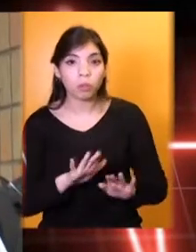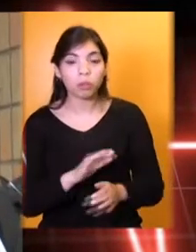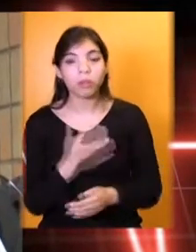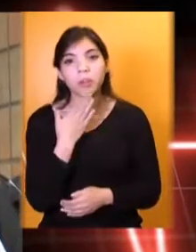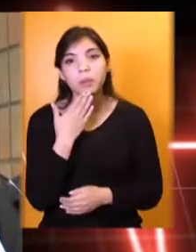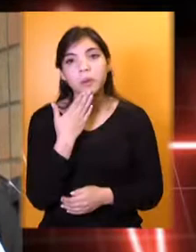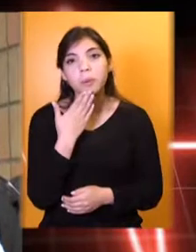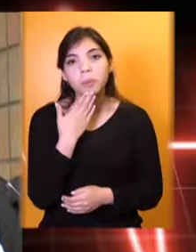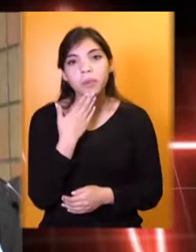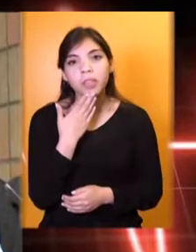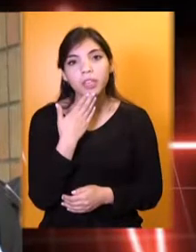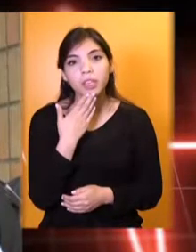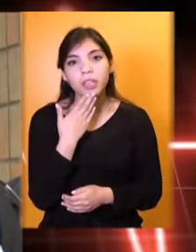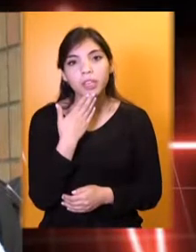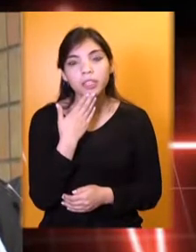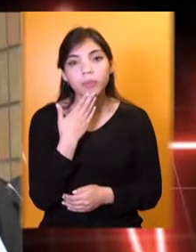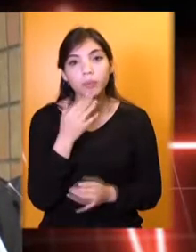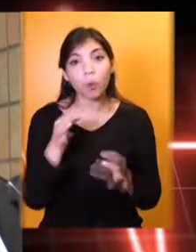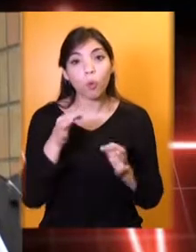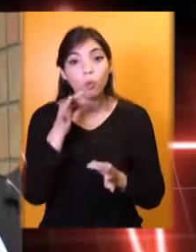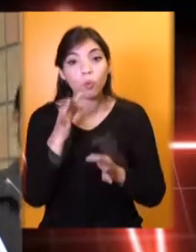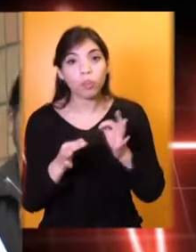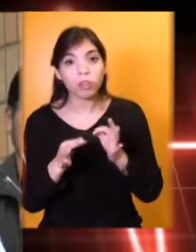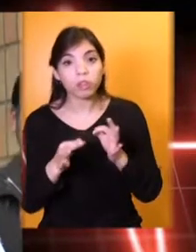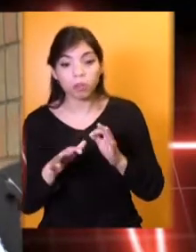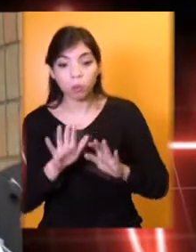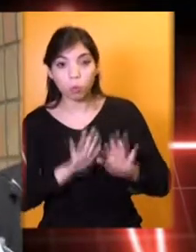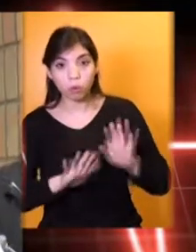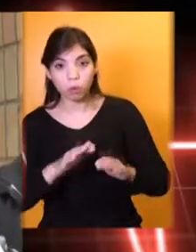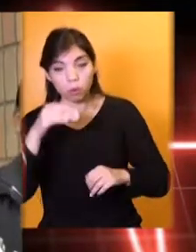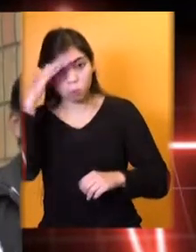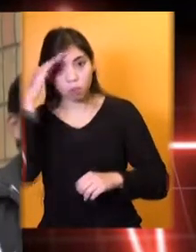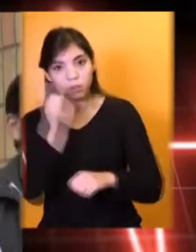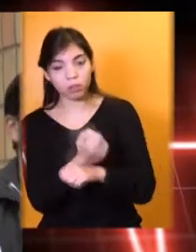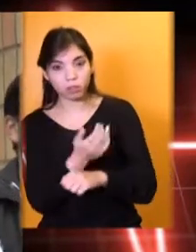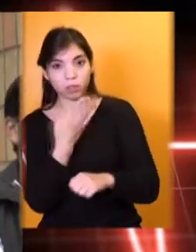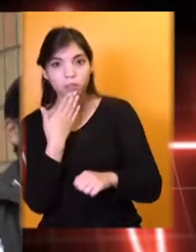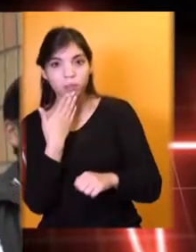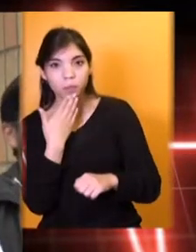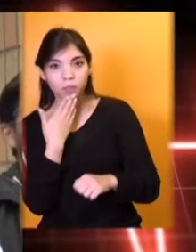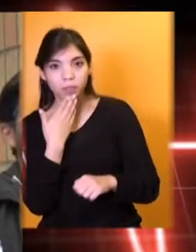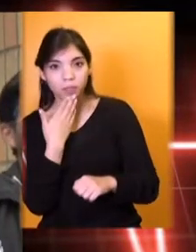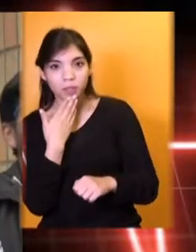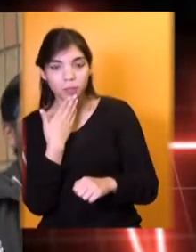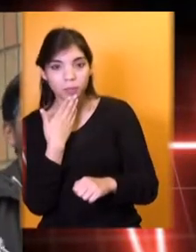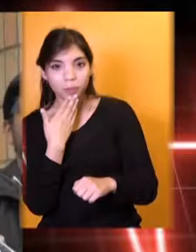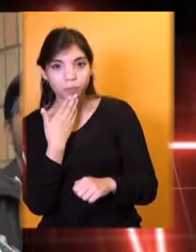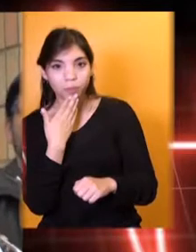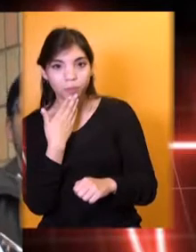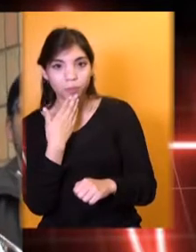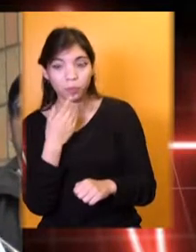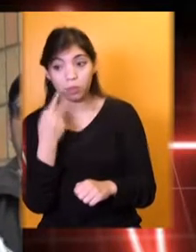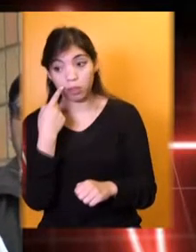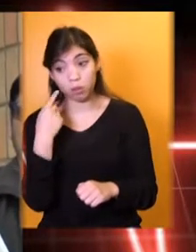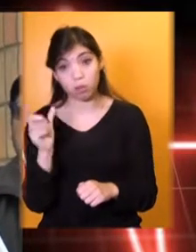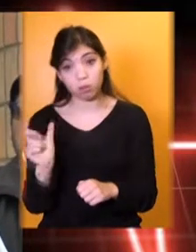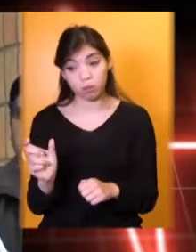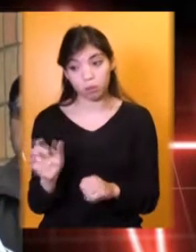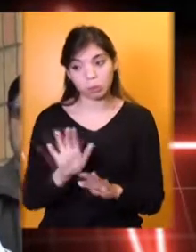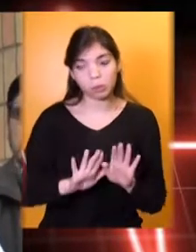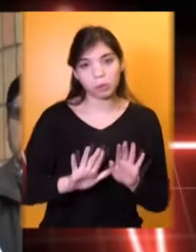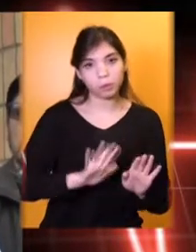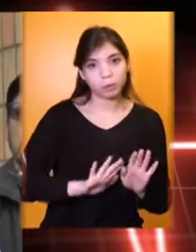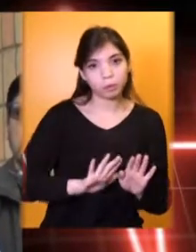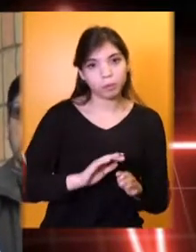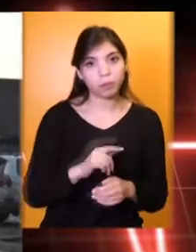bajo protección también de orden judicial y policial debido al origen